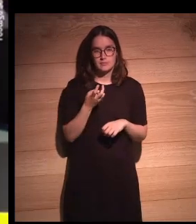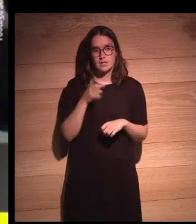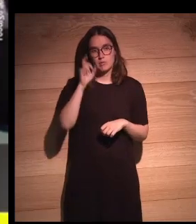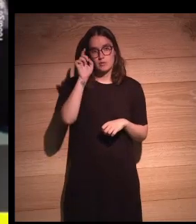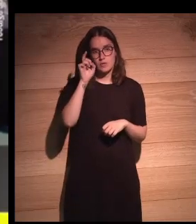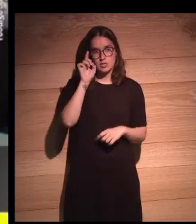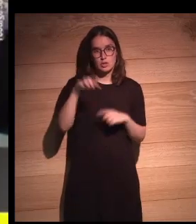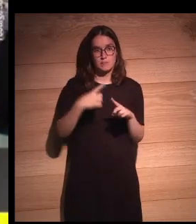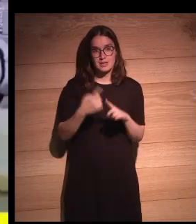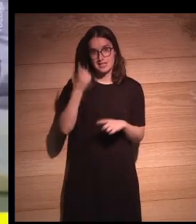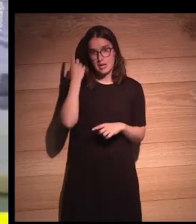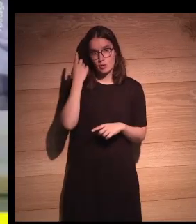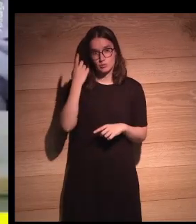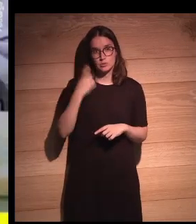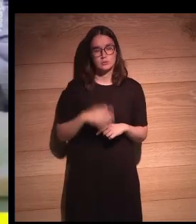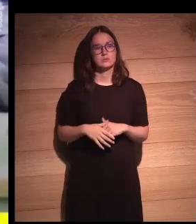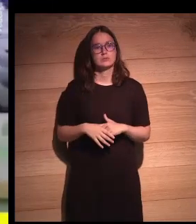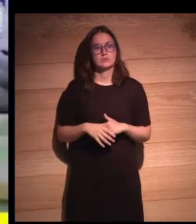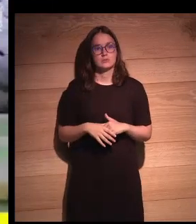del docente y del estudiante,